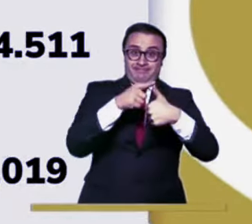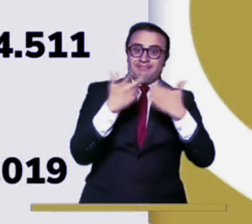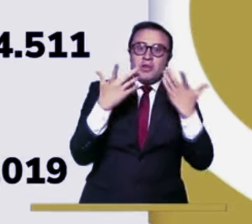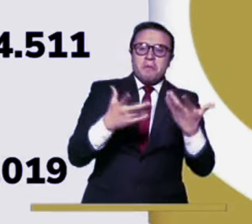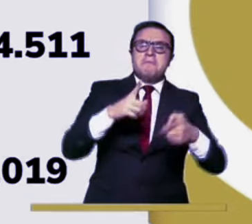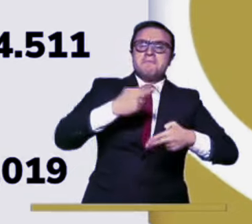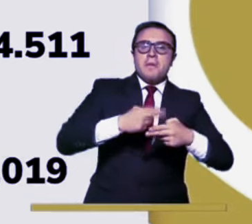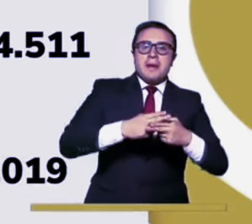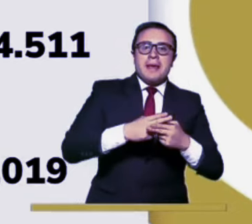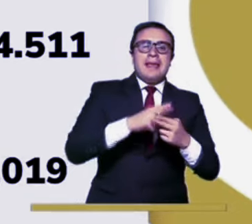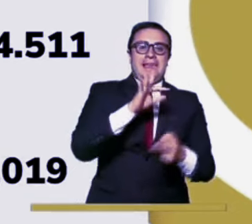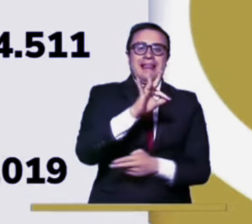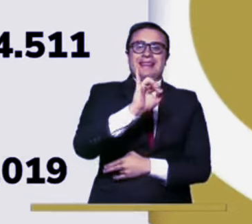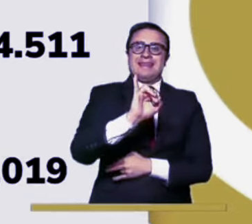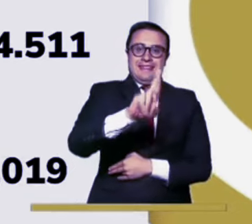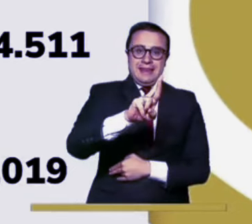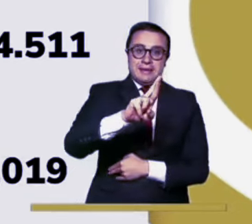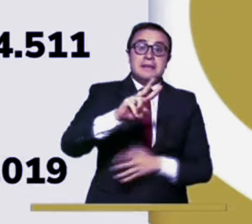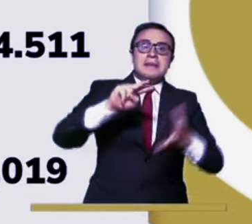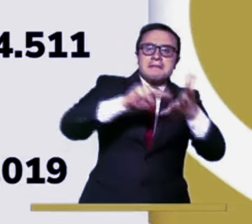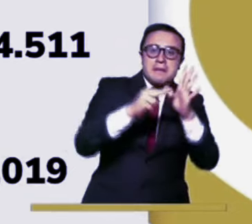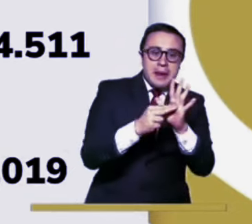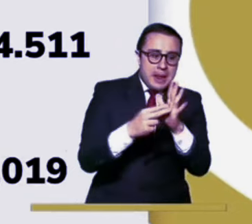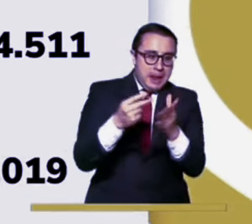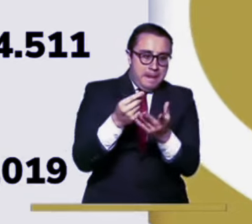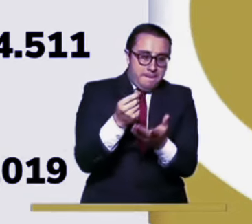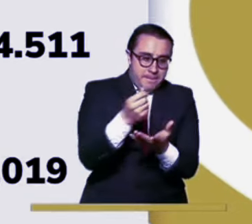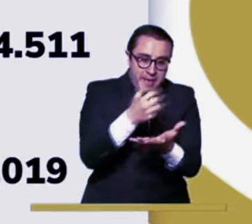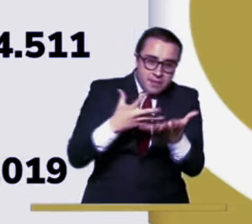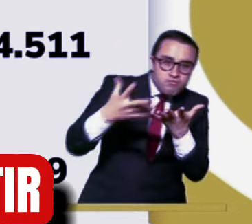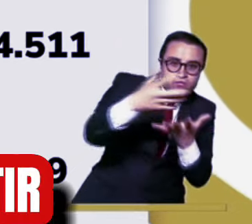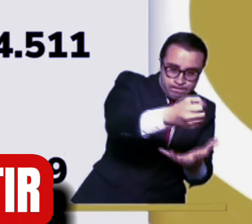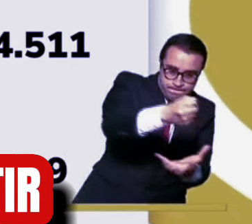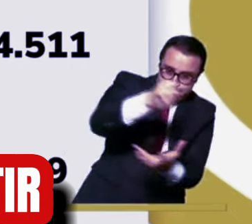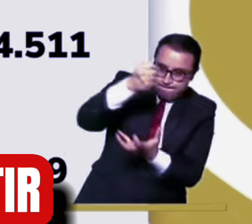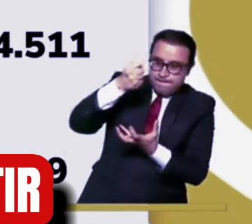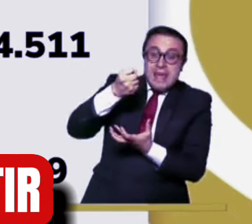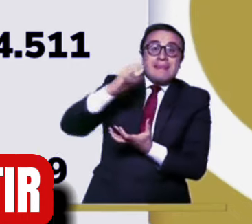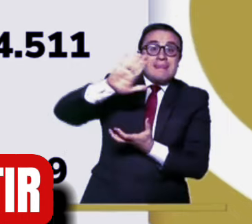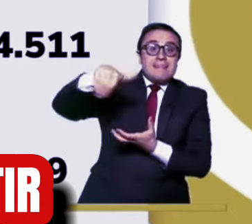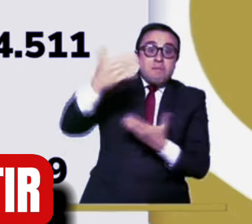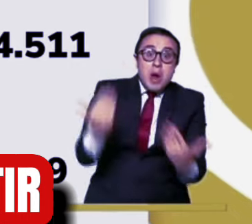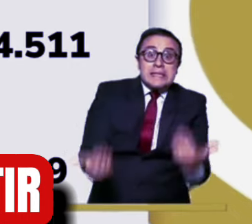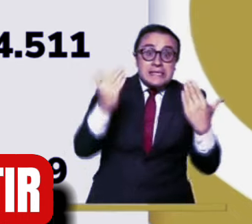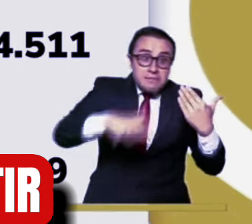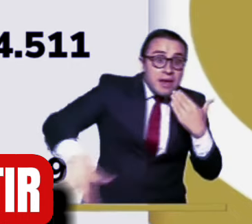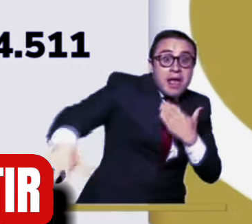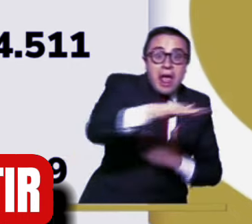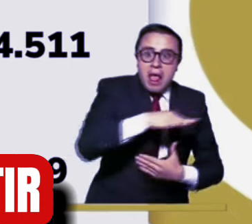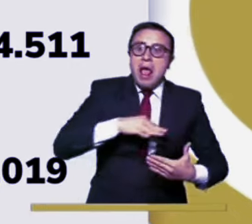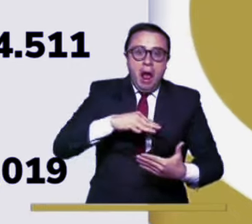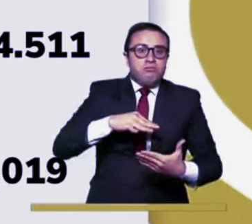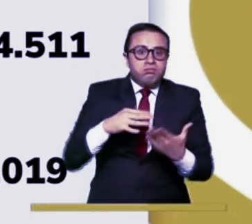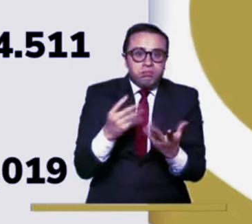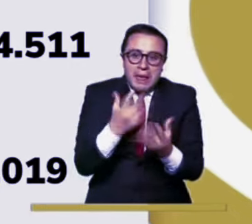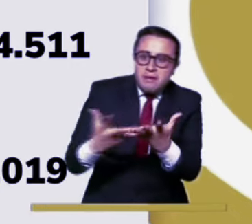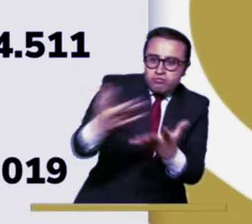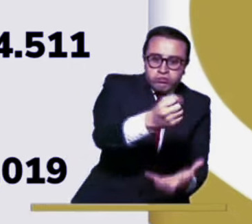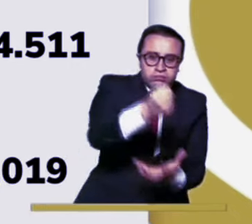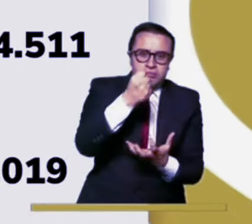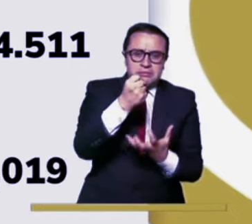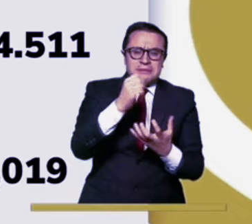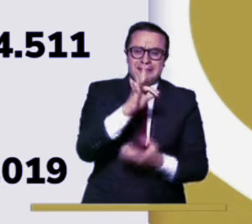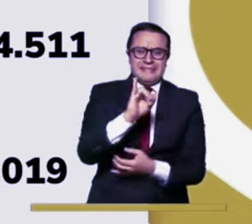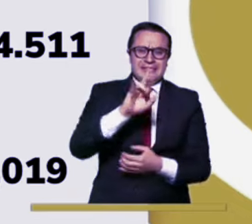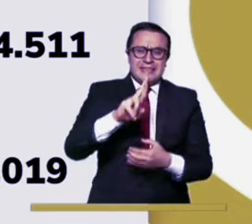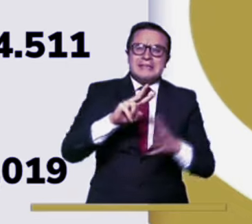TIR, tasa interna de retorno. Y un segundo correlacionado con esa TIR que se llama